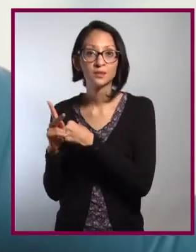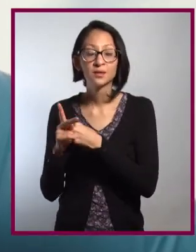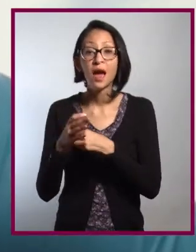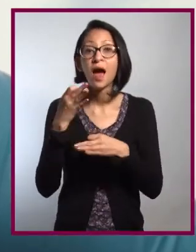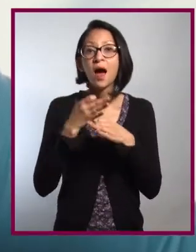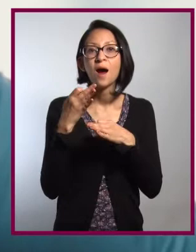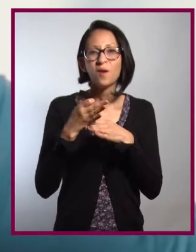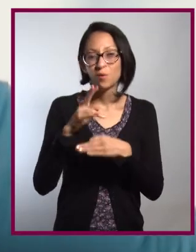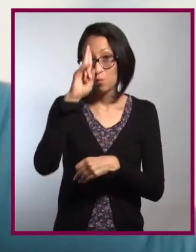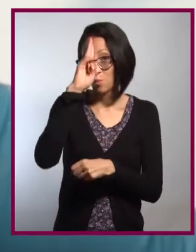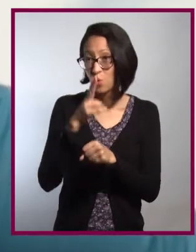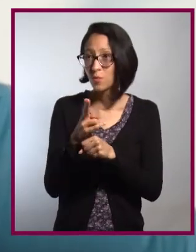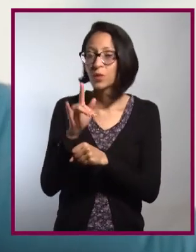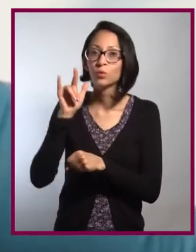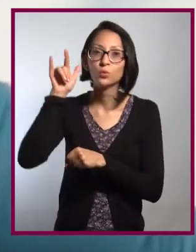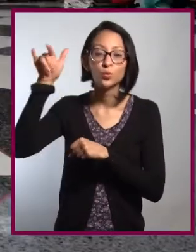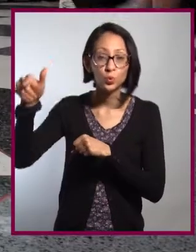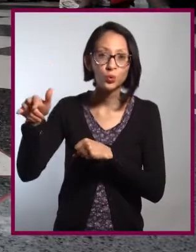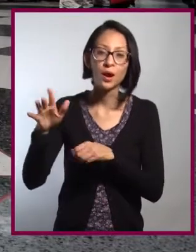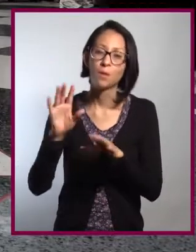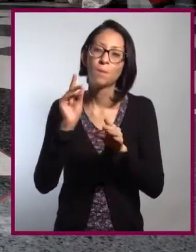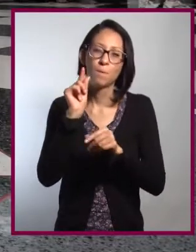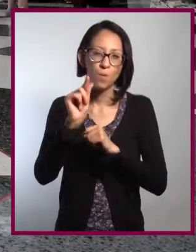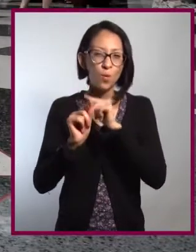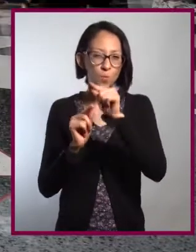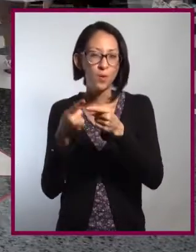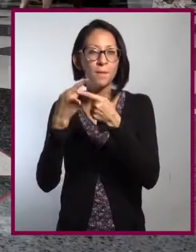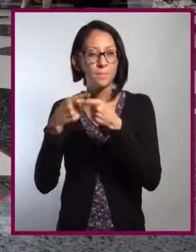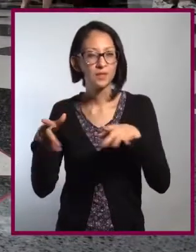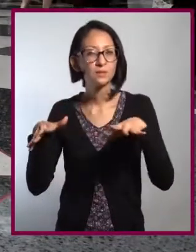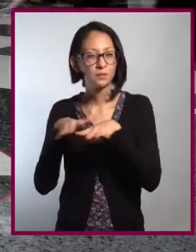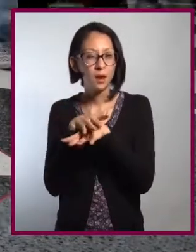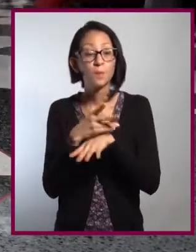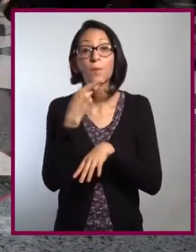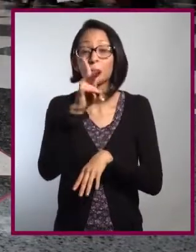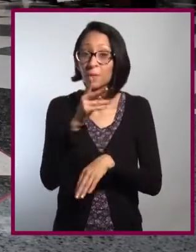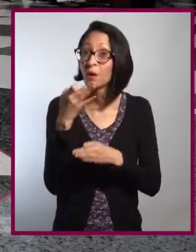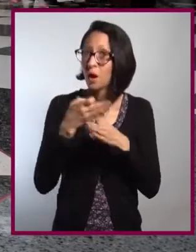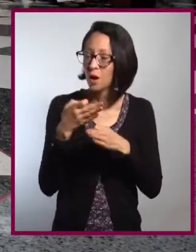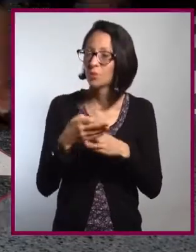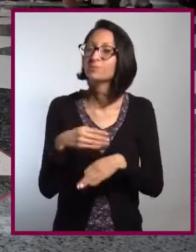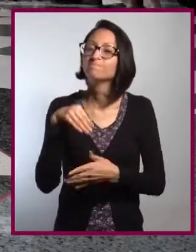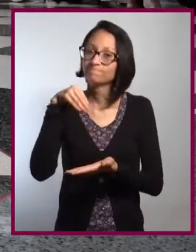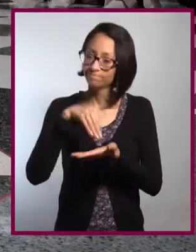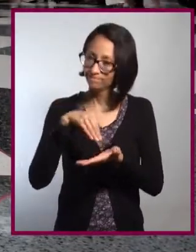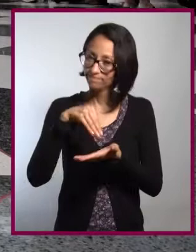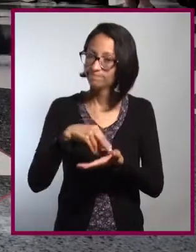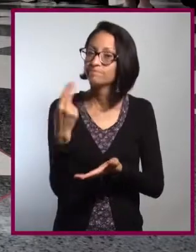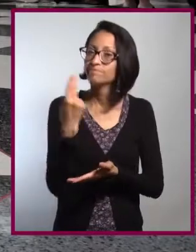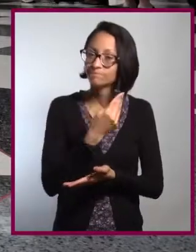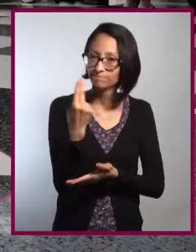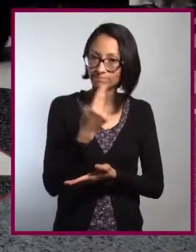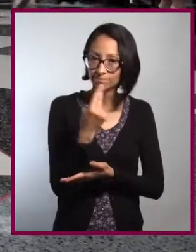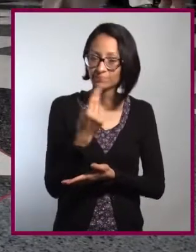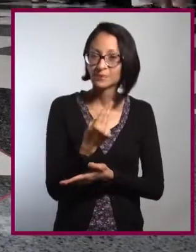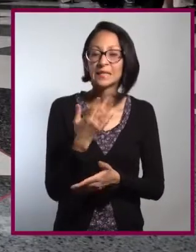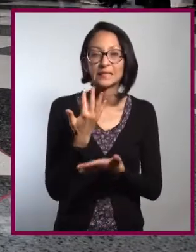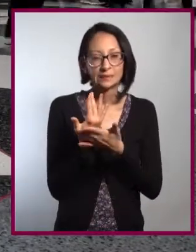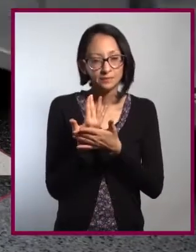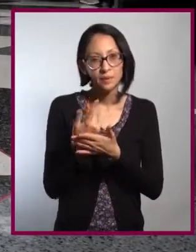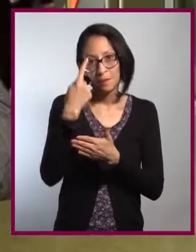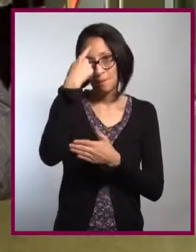han ido modificando. Sin embargo, todavía estamos intentando superar los enormes retos de enfrentar una pandemia.